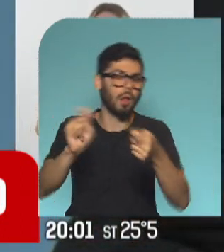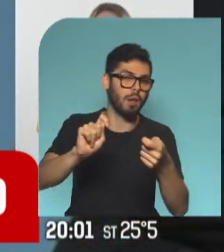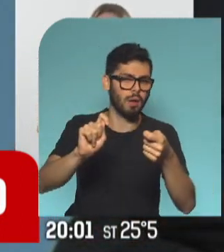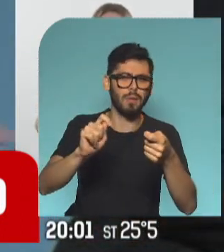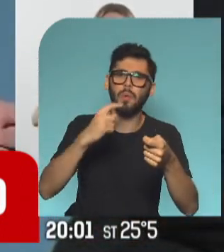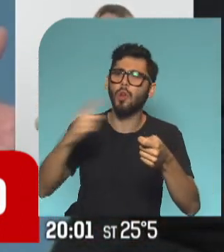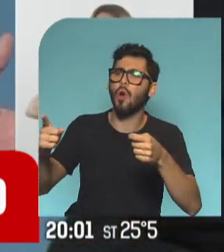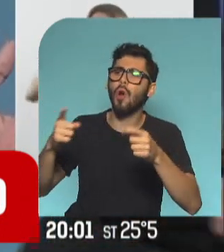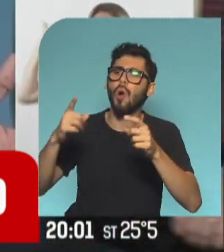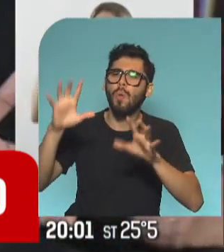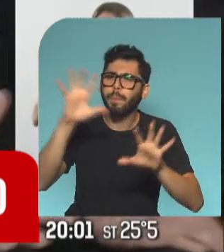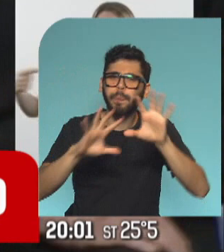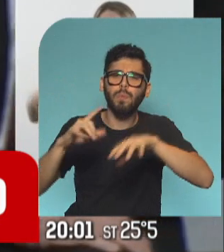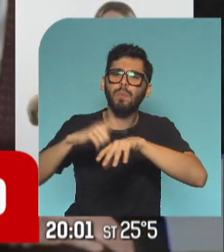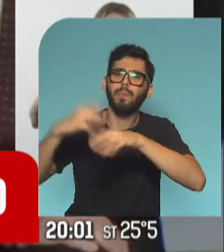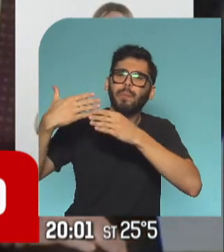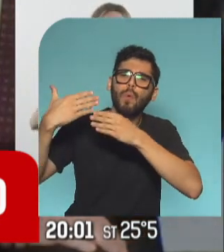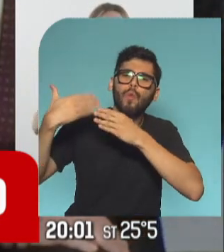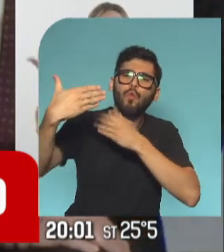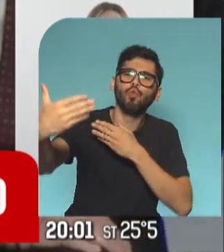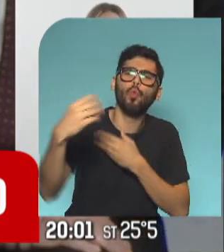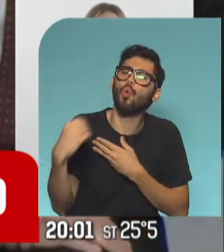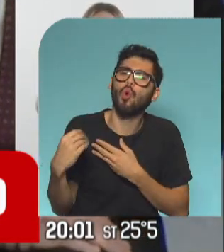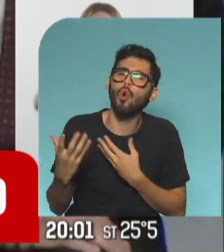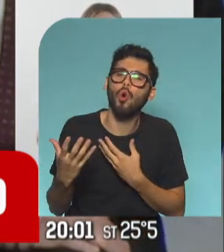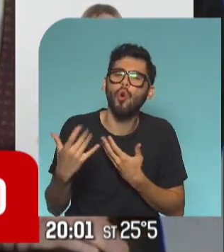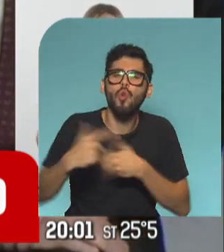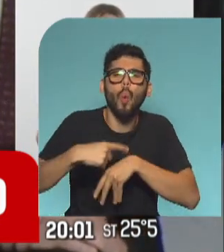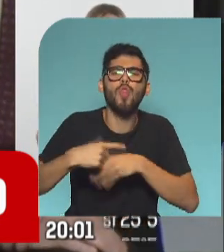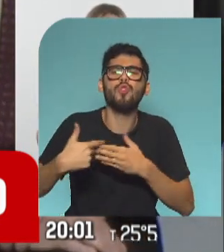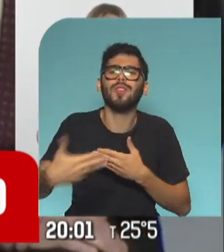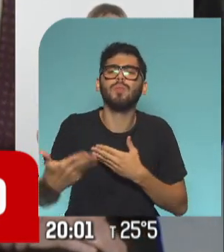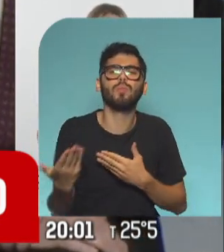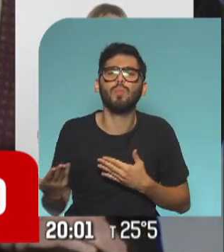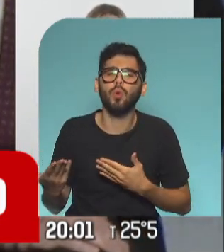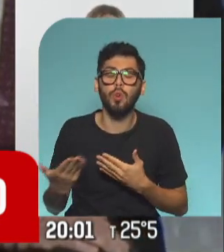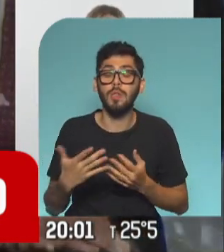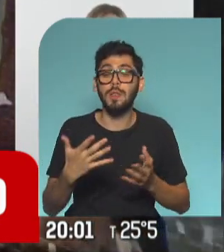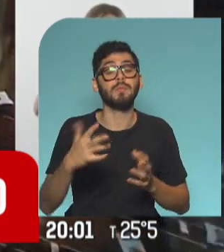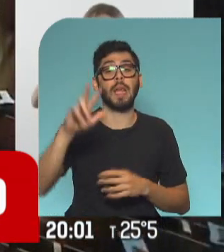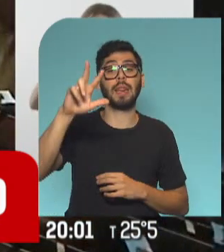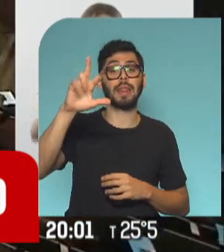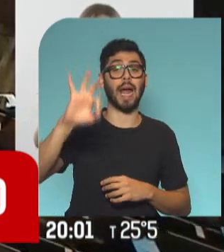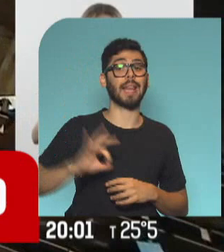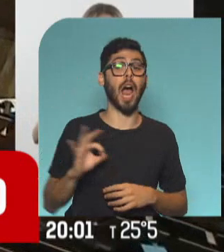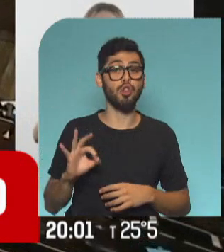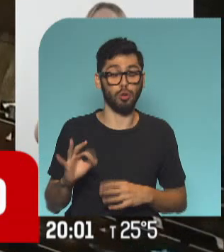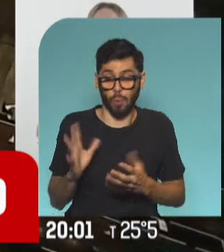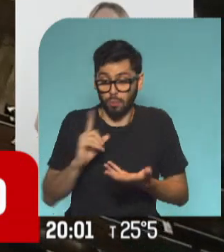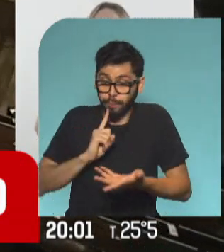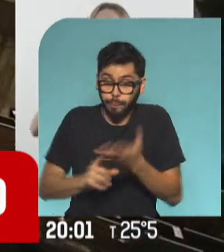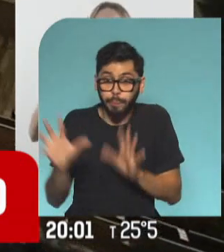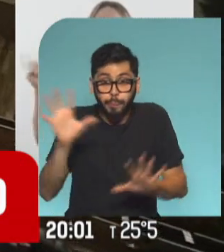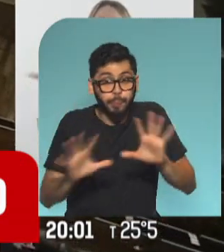qué periodo habla bueno se hablan de tres décadas de una mirada este que tiene que ser así para que te ha resultado además